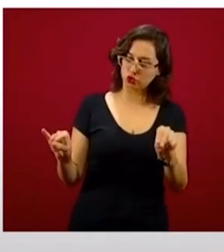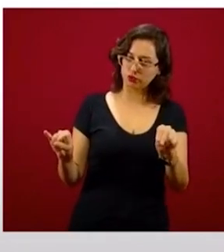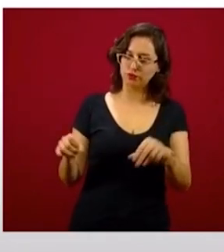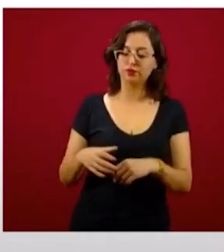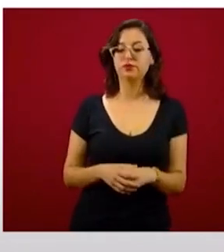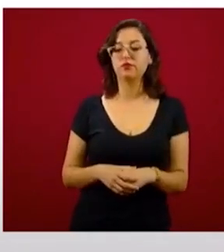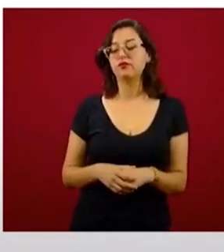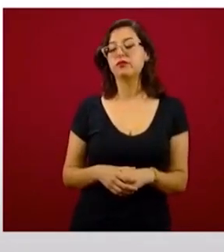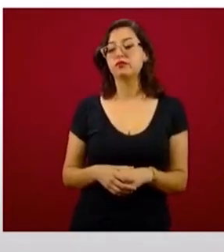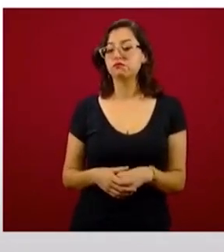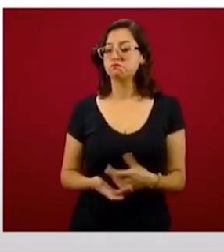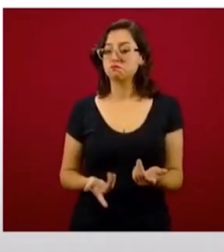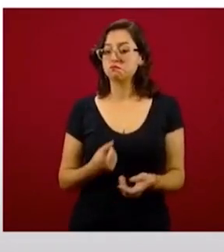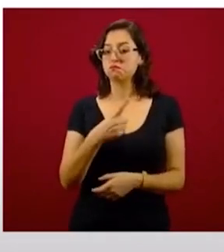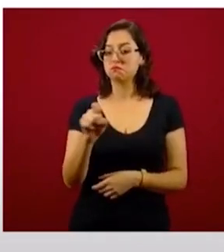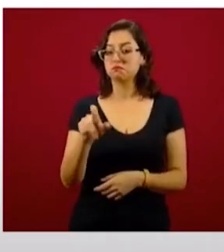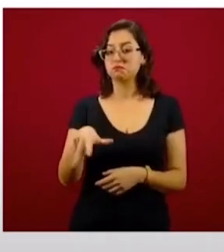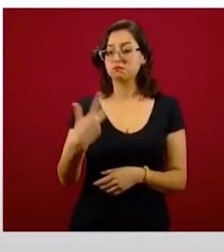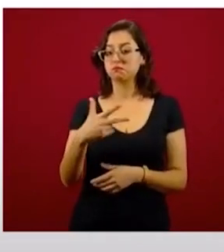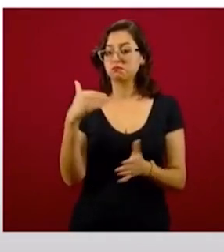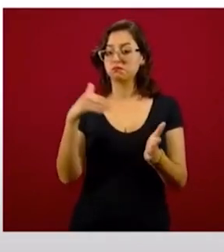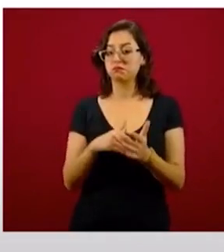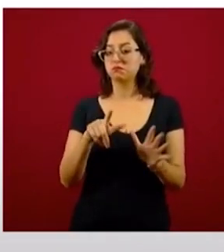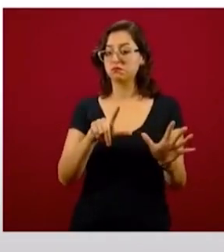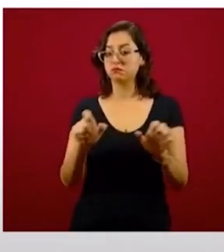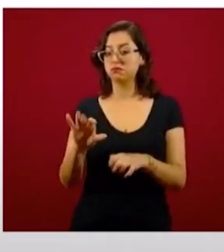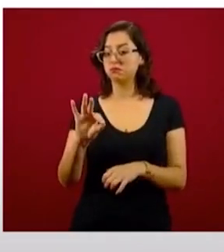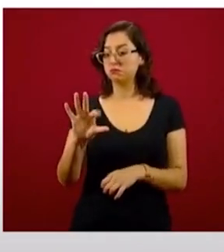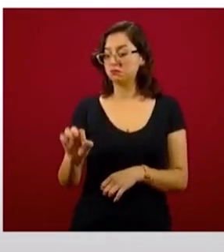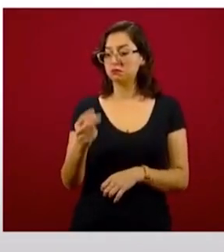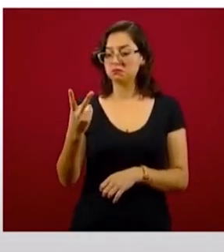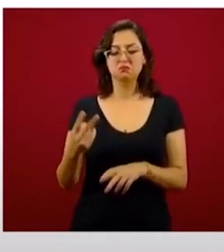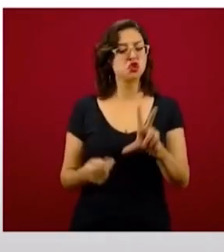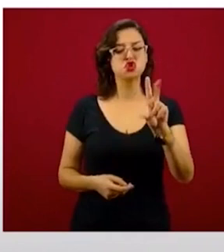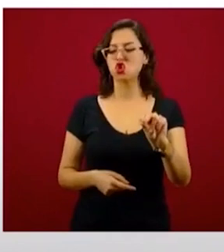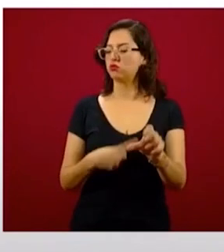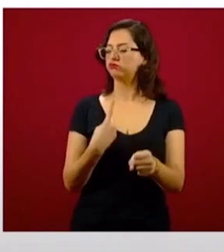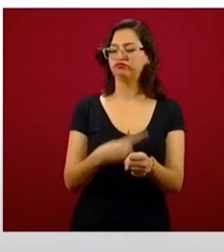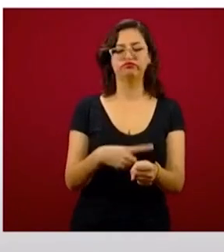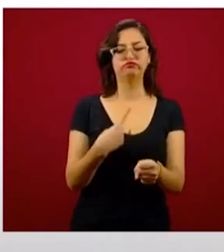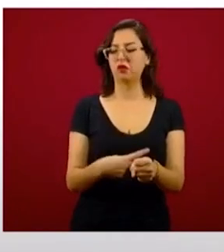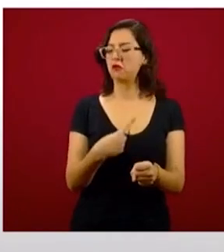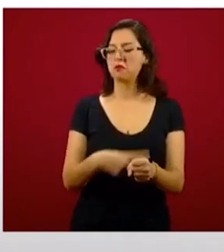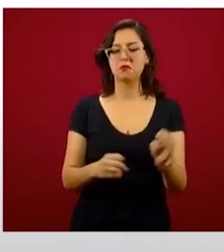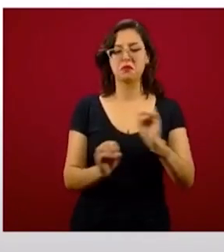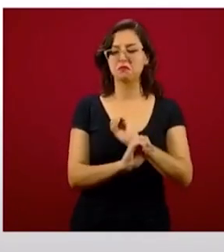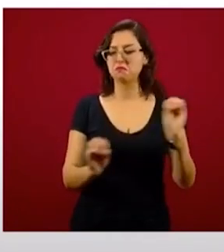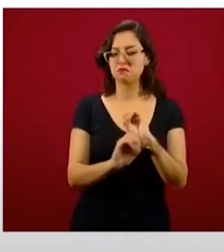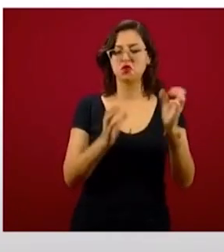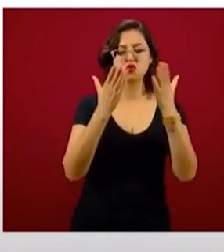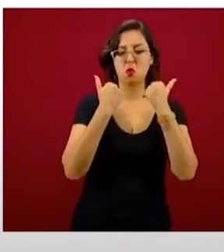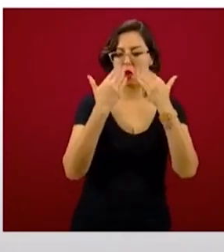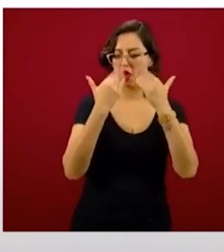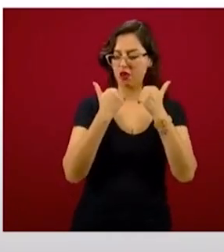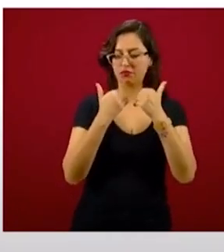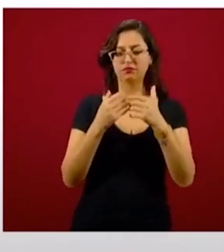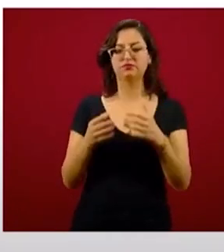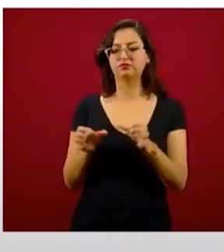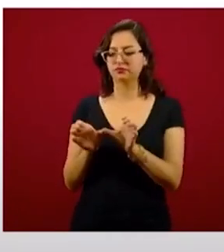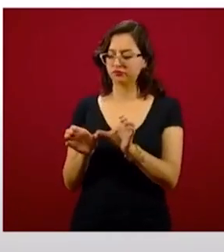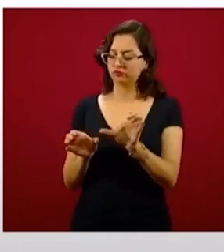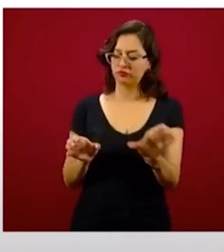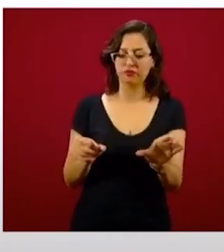113 mil 742 de estas personas ya salieron negativas de si tuvieron resultado negativo se descartó la presencia